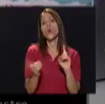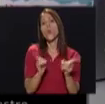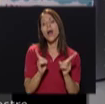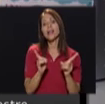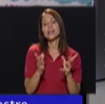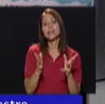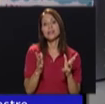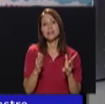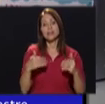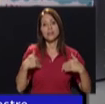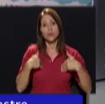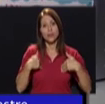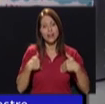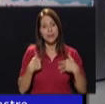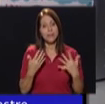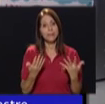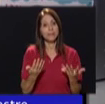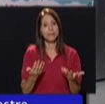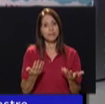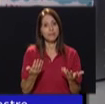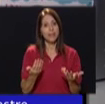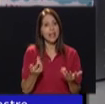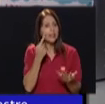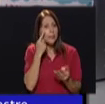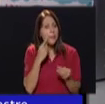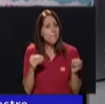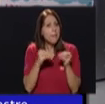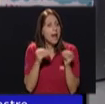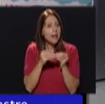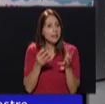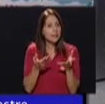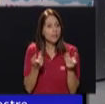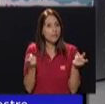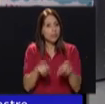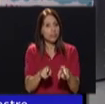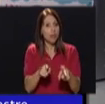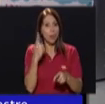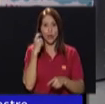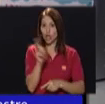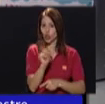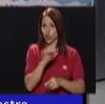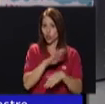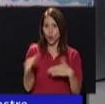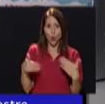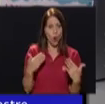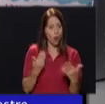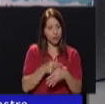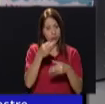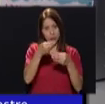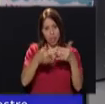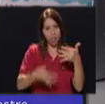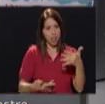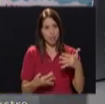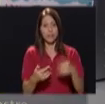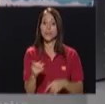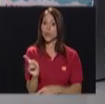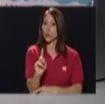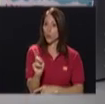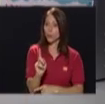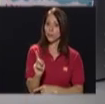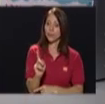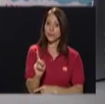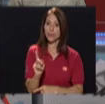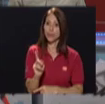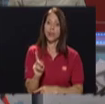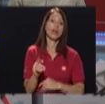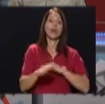las especies con las que se está viendo una mayor interacción? Porque no son todas. No,